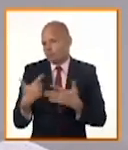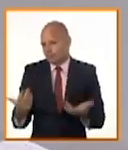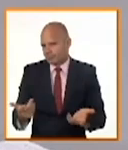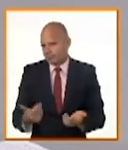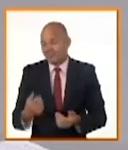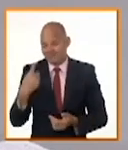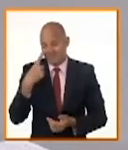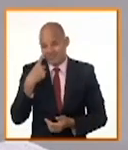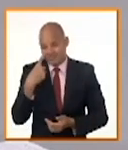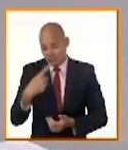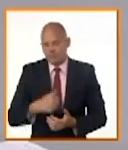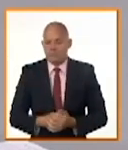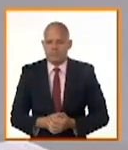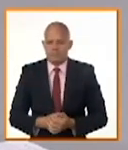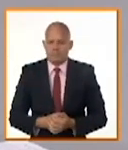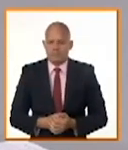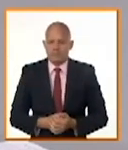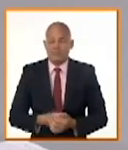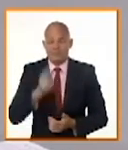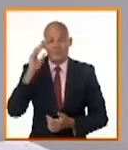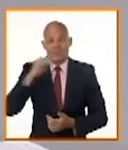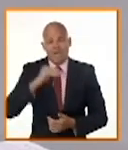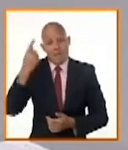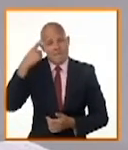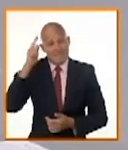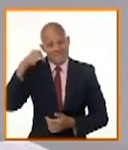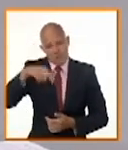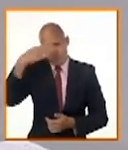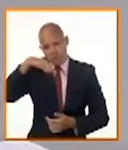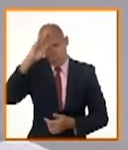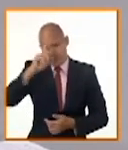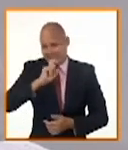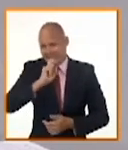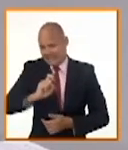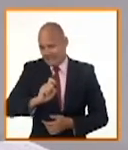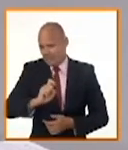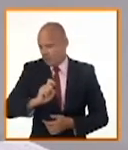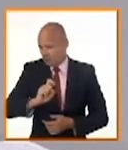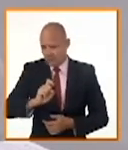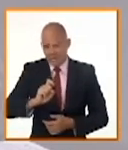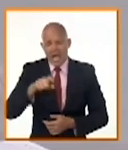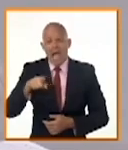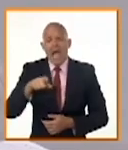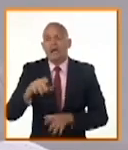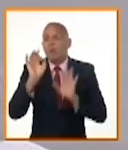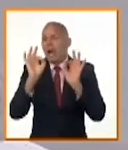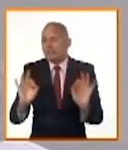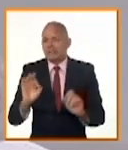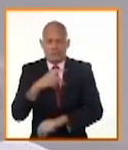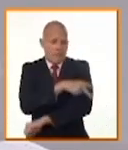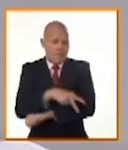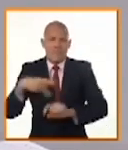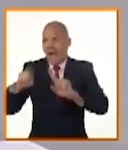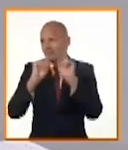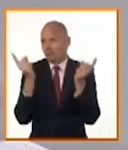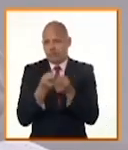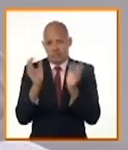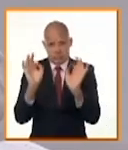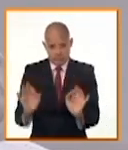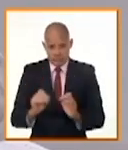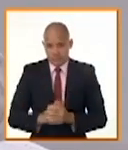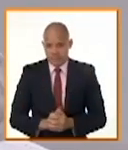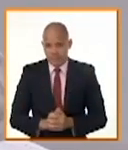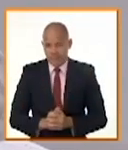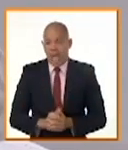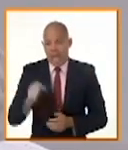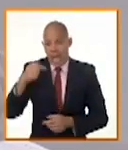es muy difícil que es una inclusión financiera en nuestro país serán todas las condiciones y están propicias todas las condiciones para ir una